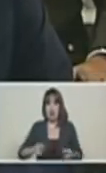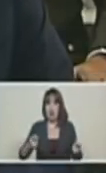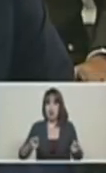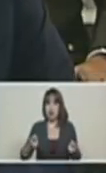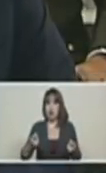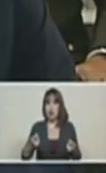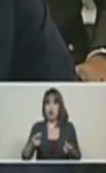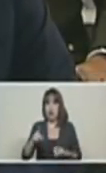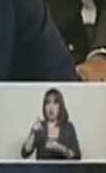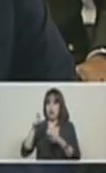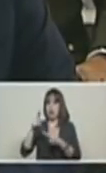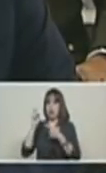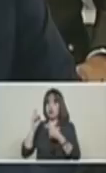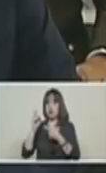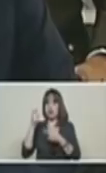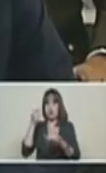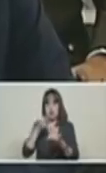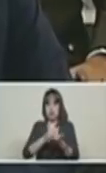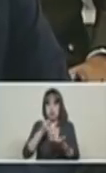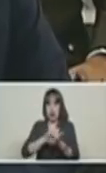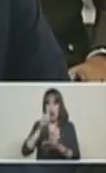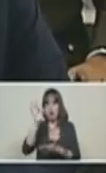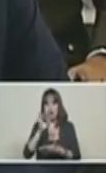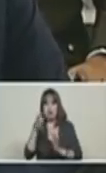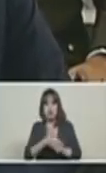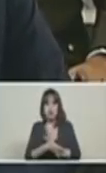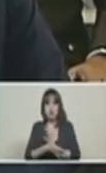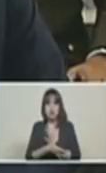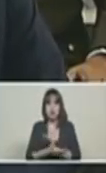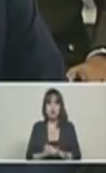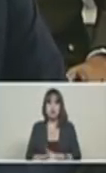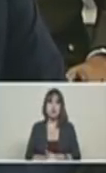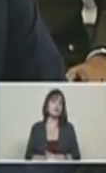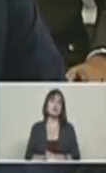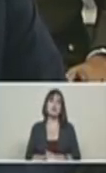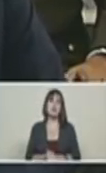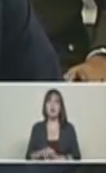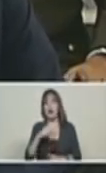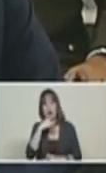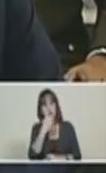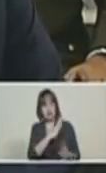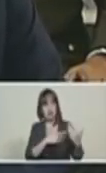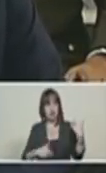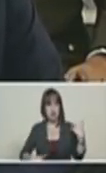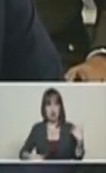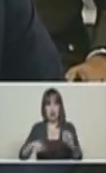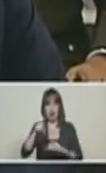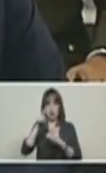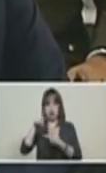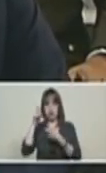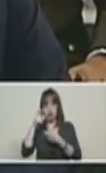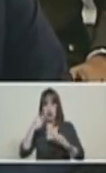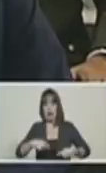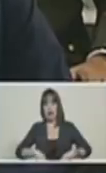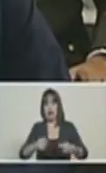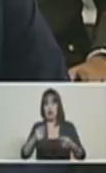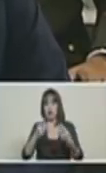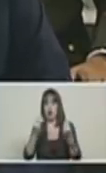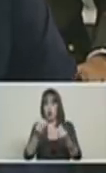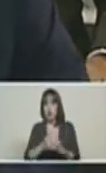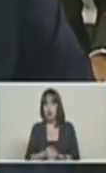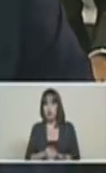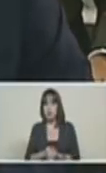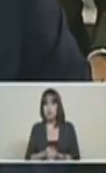fiscal. Le puedo decir, presidente, que en el tema del gasto fiscal